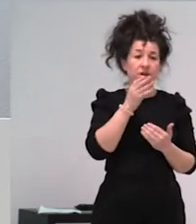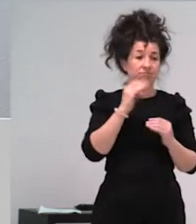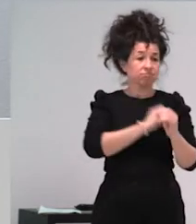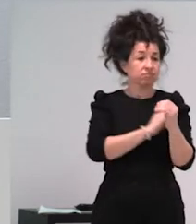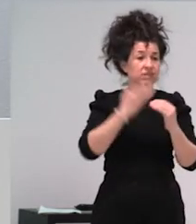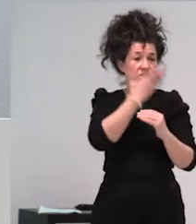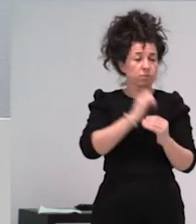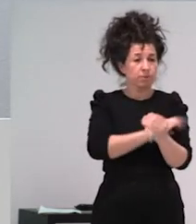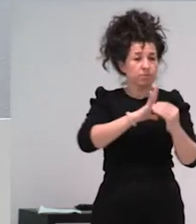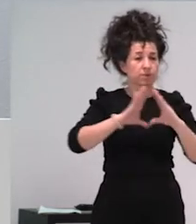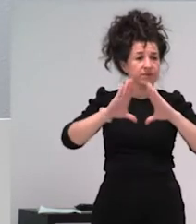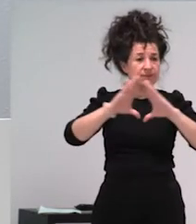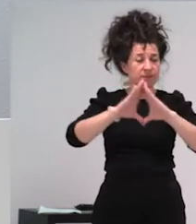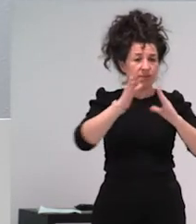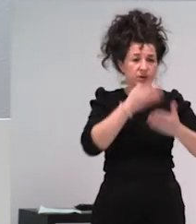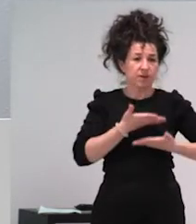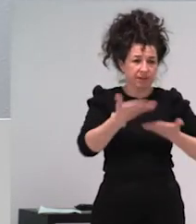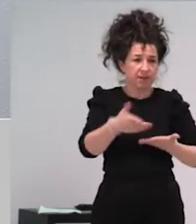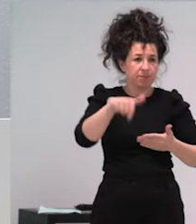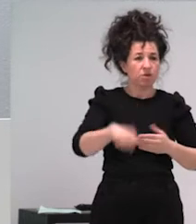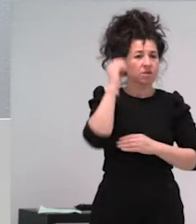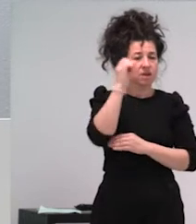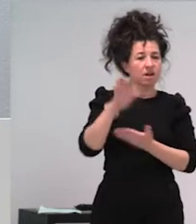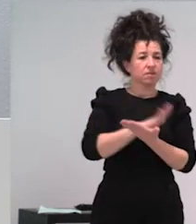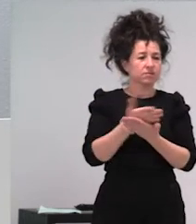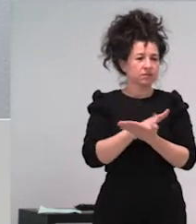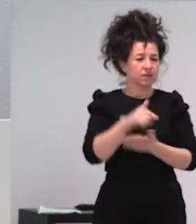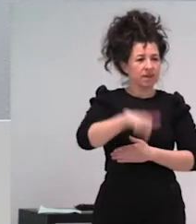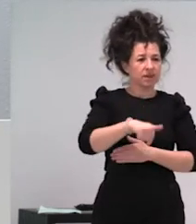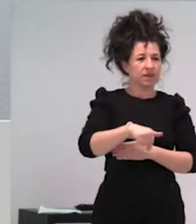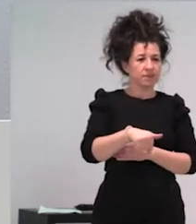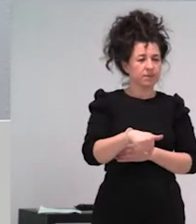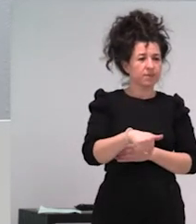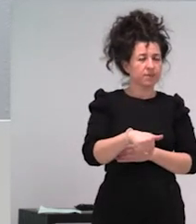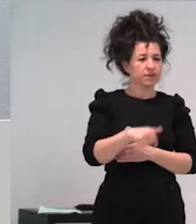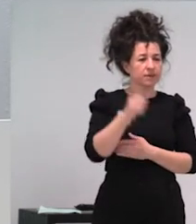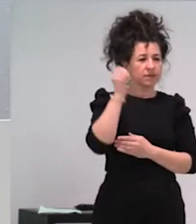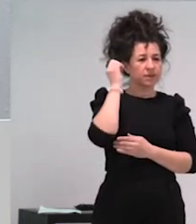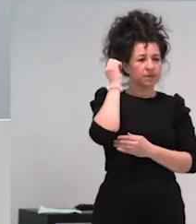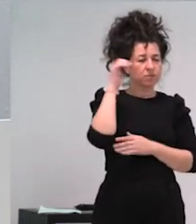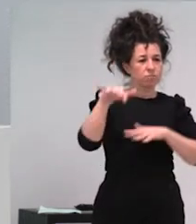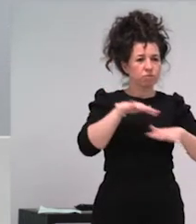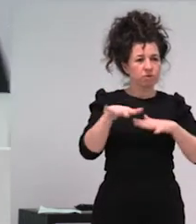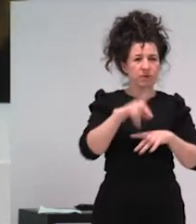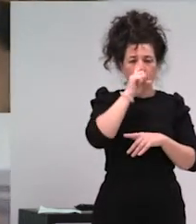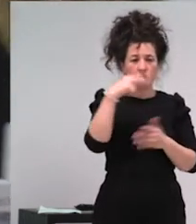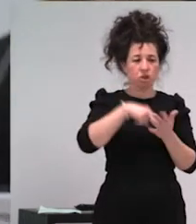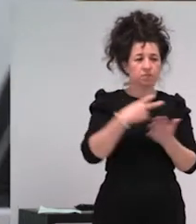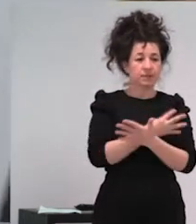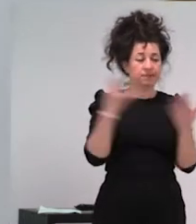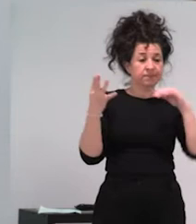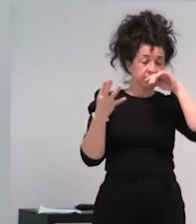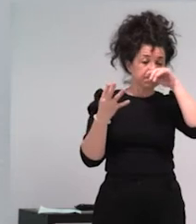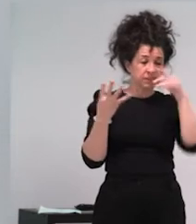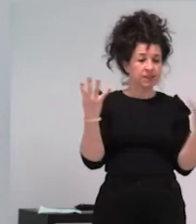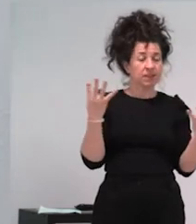a moderar esta charla. Así que nada, el movimiento aquí se formó en 2019, antes del 15 de marzo se organizó una asamblea